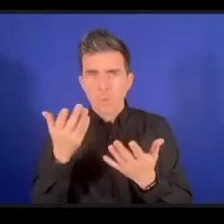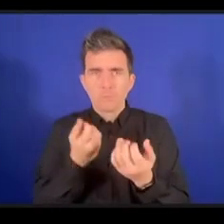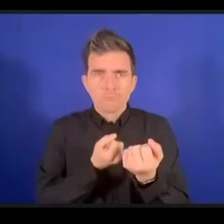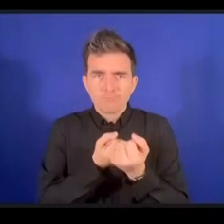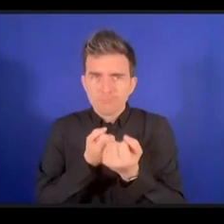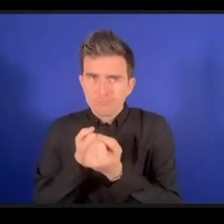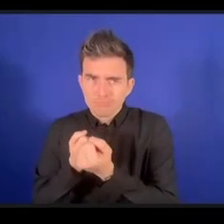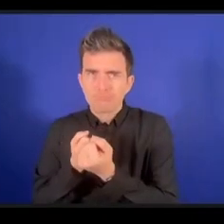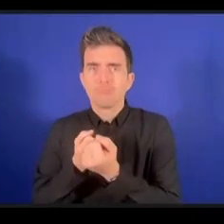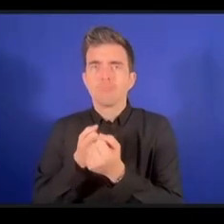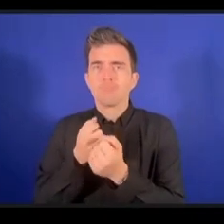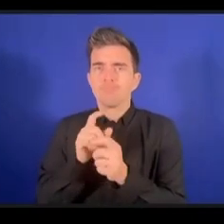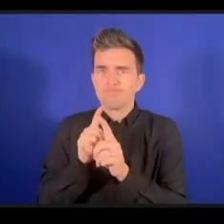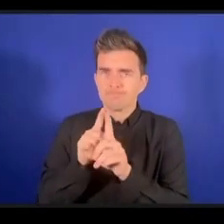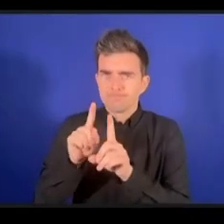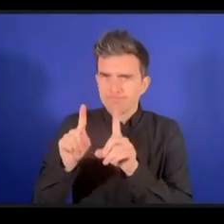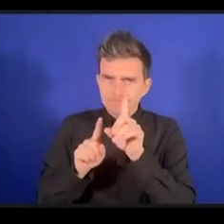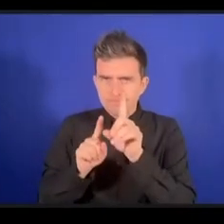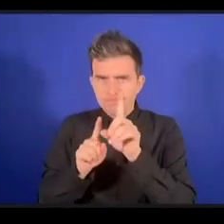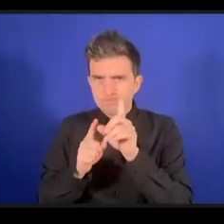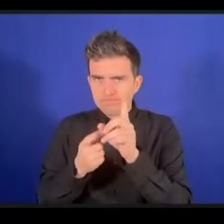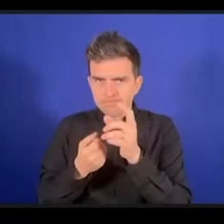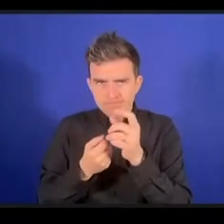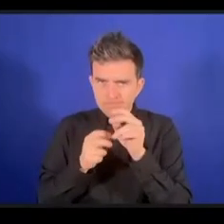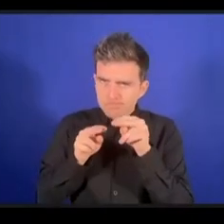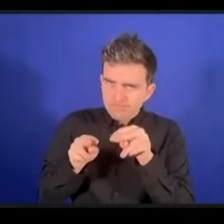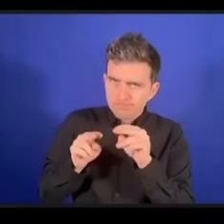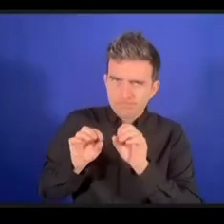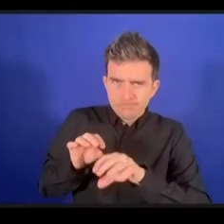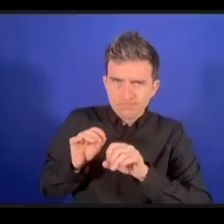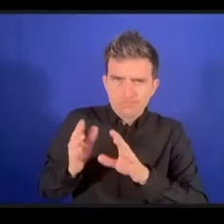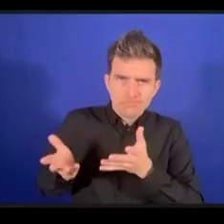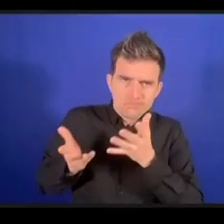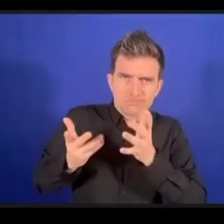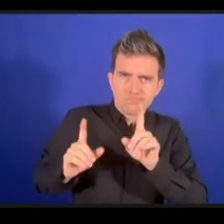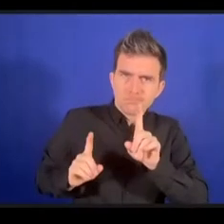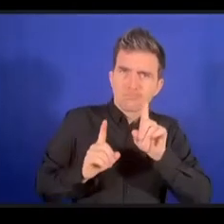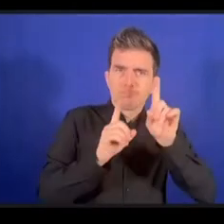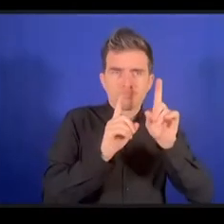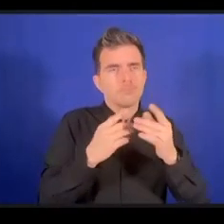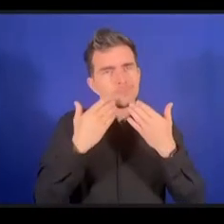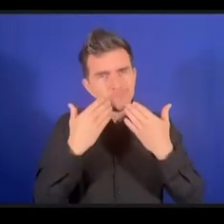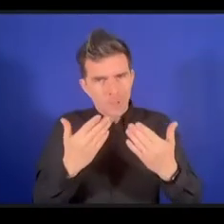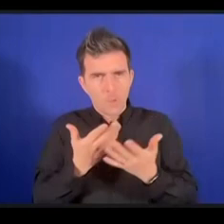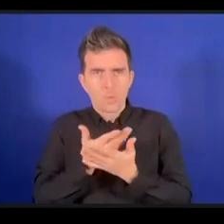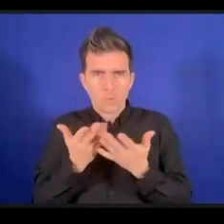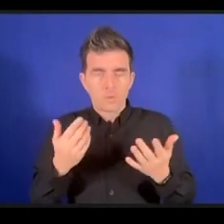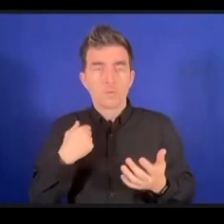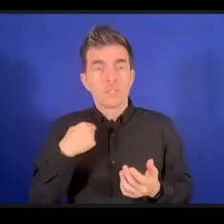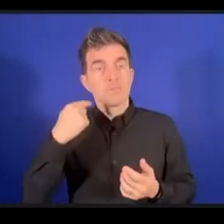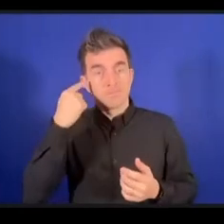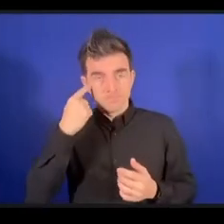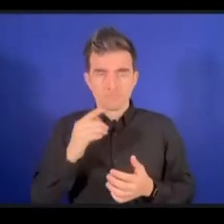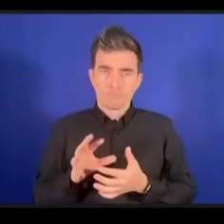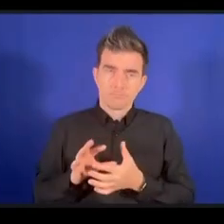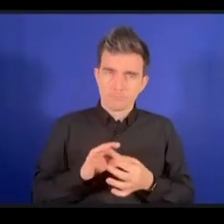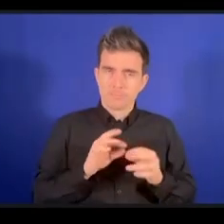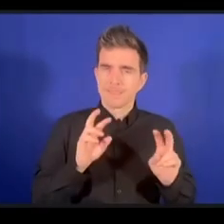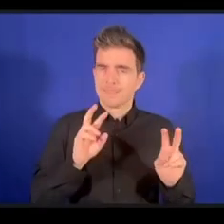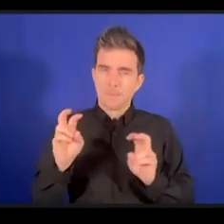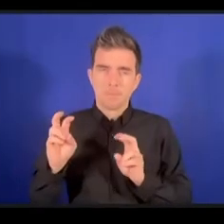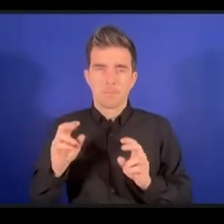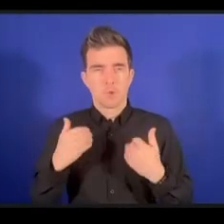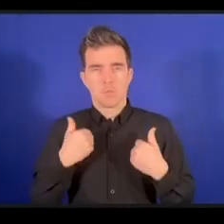porque estamos alineados con el tema de la sesión sobre los derechos humanos podemos decir que los Derechos Humanos son también los